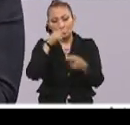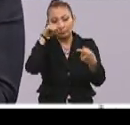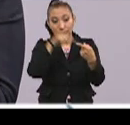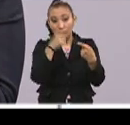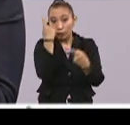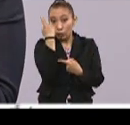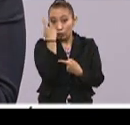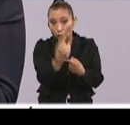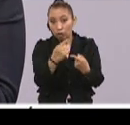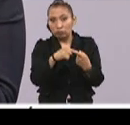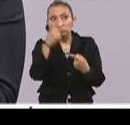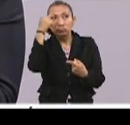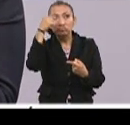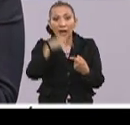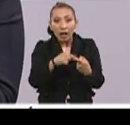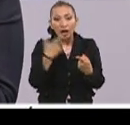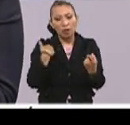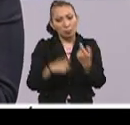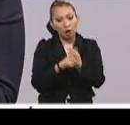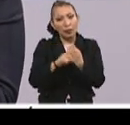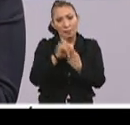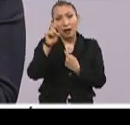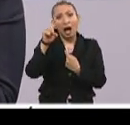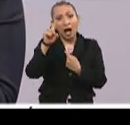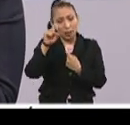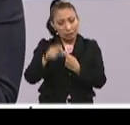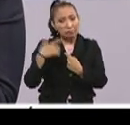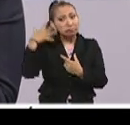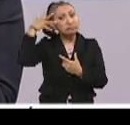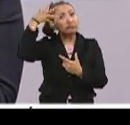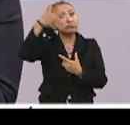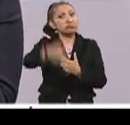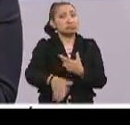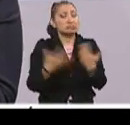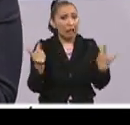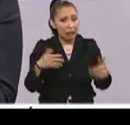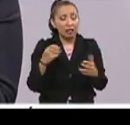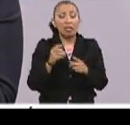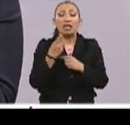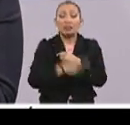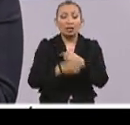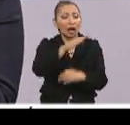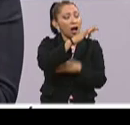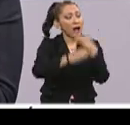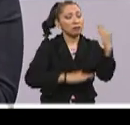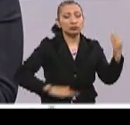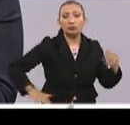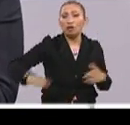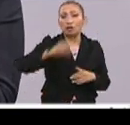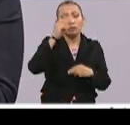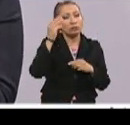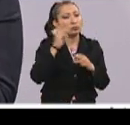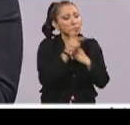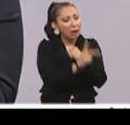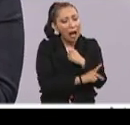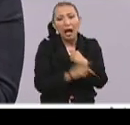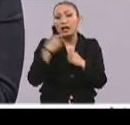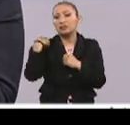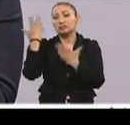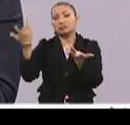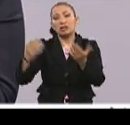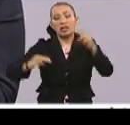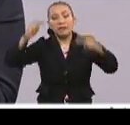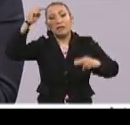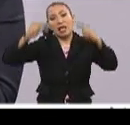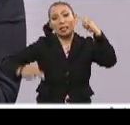porque, uno, creo que la crisis del agua va a ser una crisis que nos va a afectar a todos, en todos los lugares del país, en todos los niveles